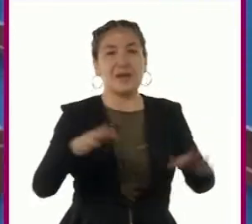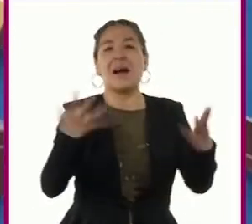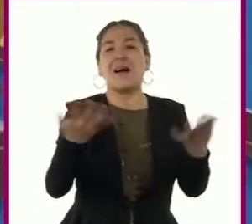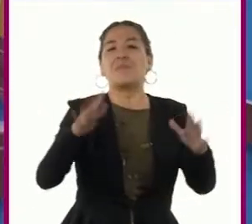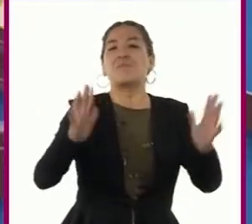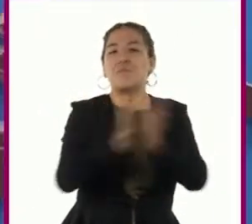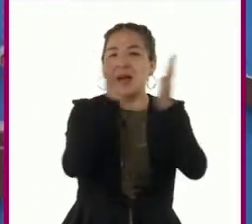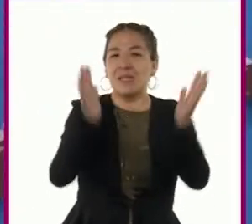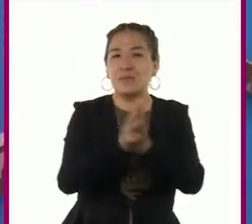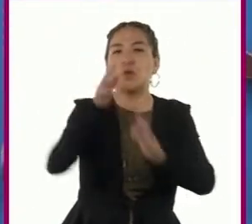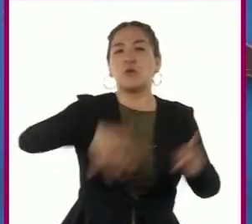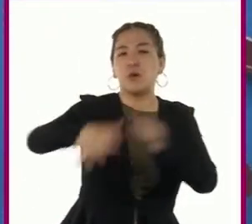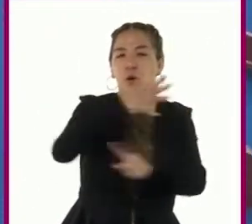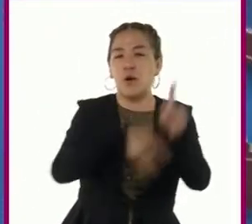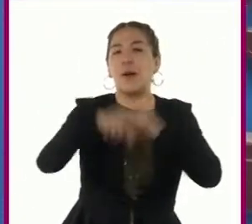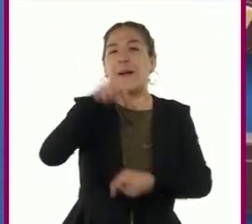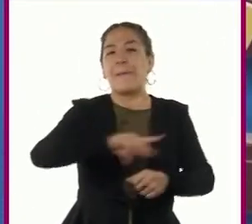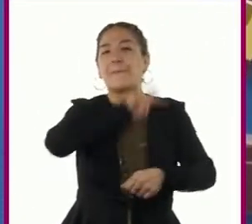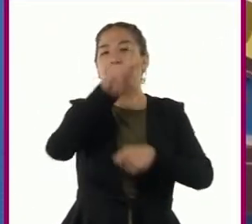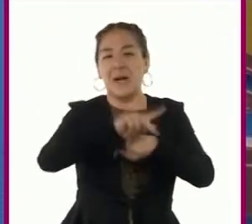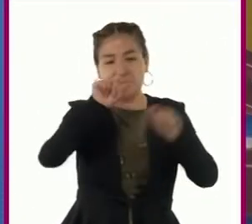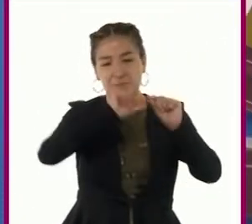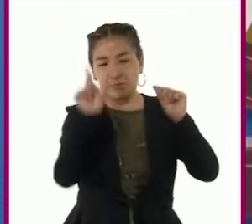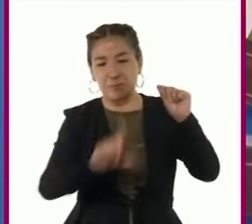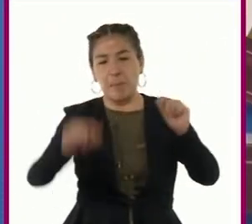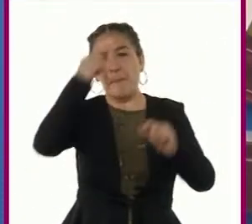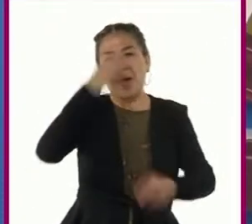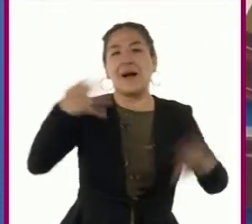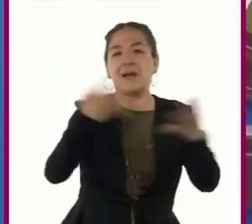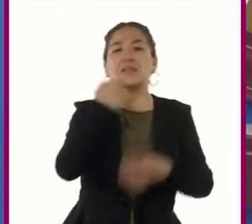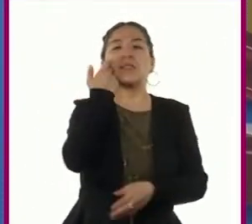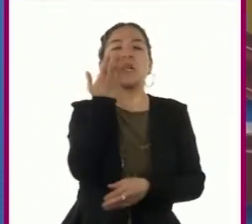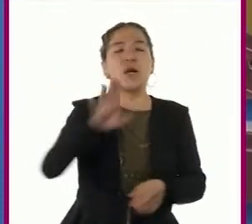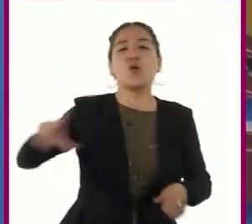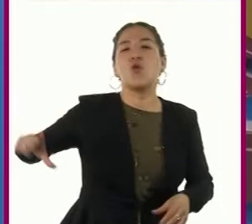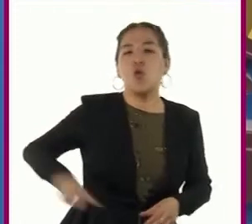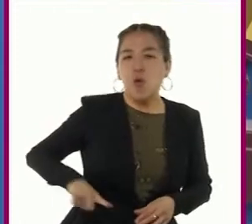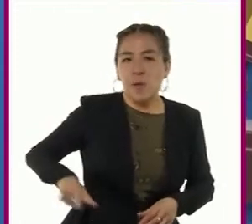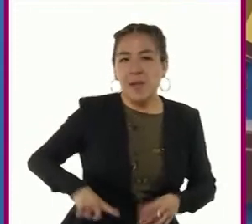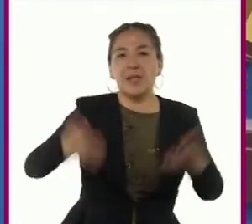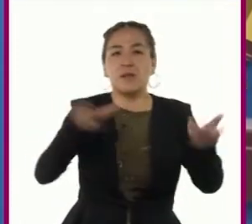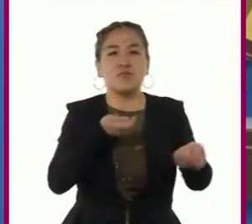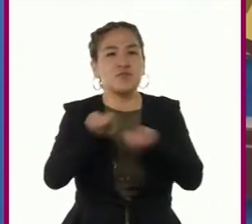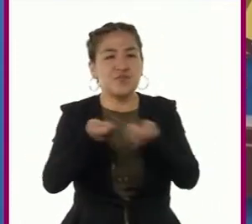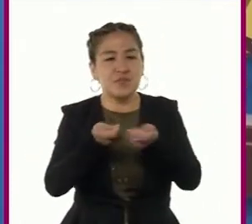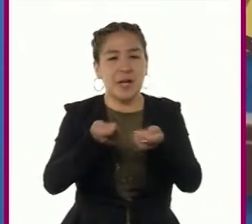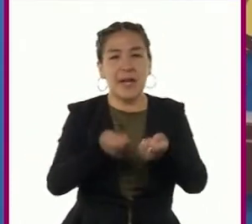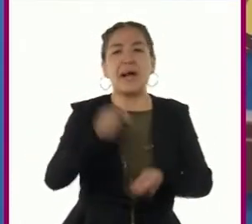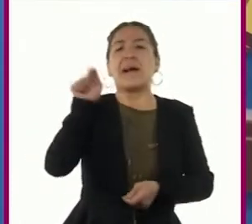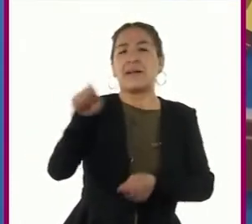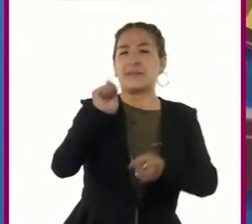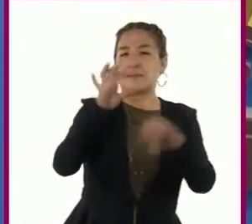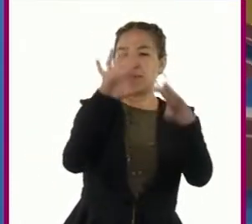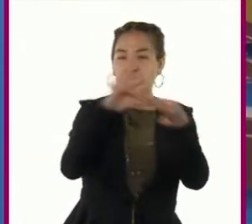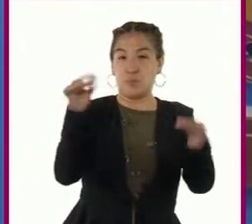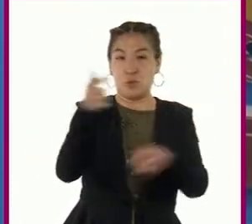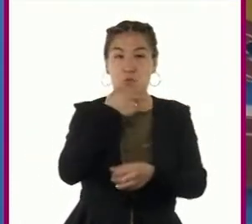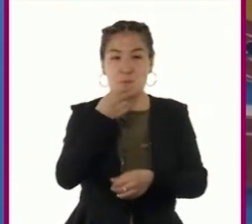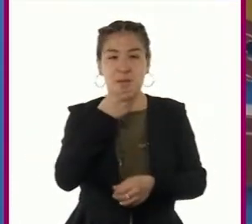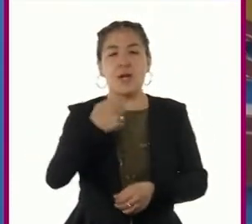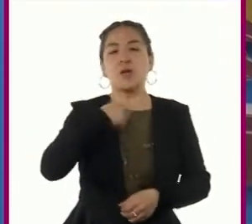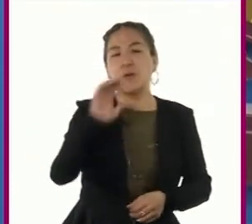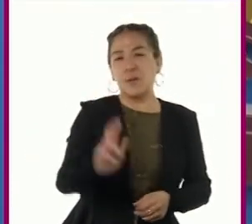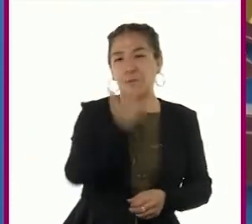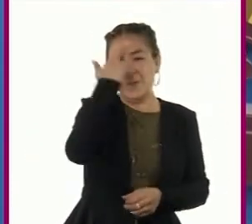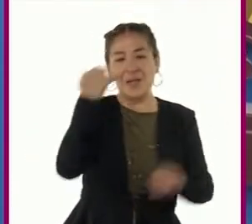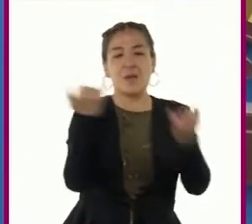país y que comparten una perspectiva para gobernar. De alguna manera, la explicación de Romero me